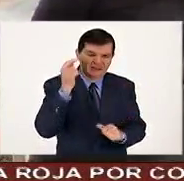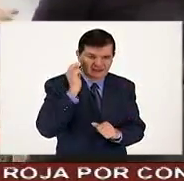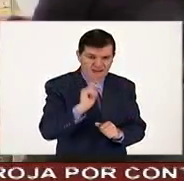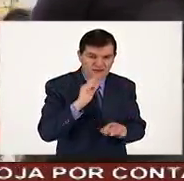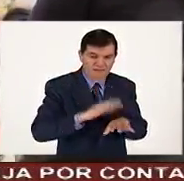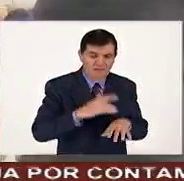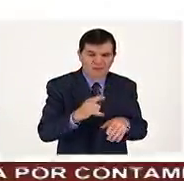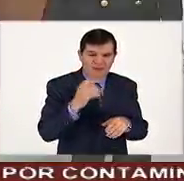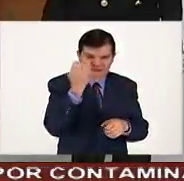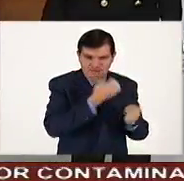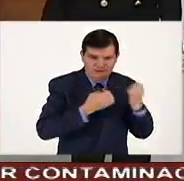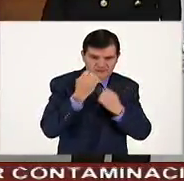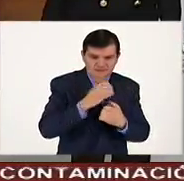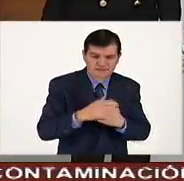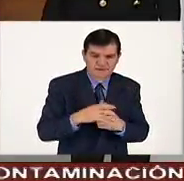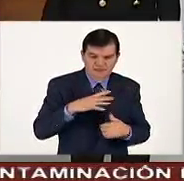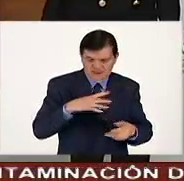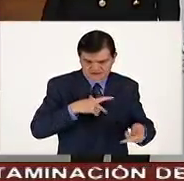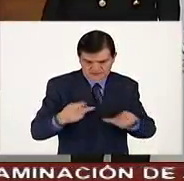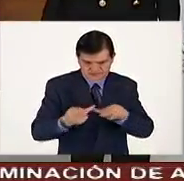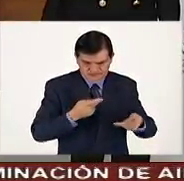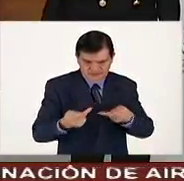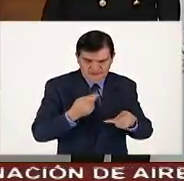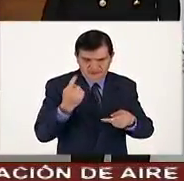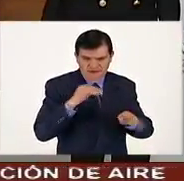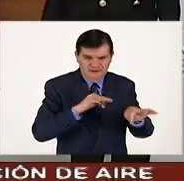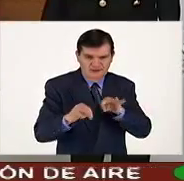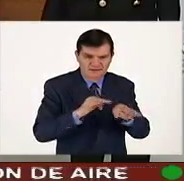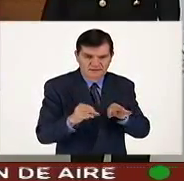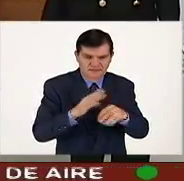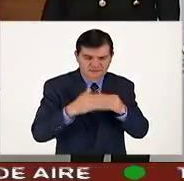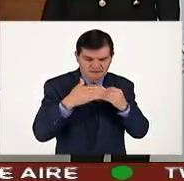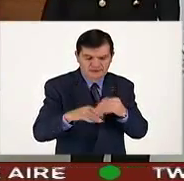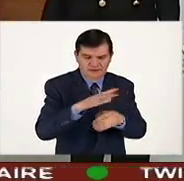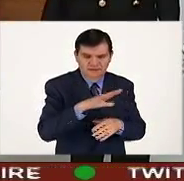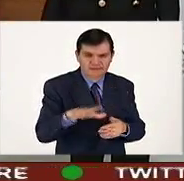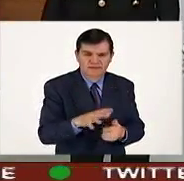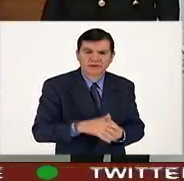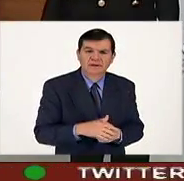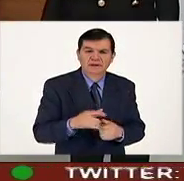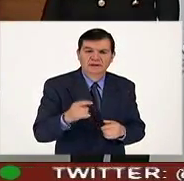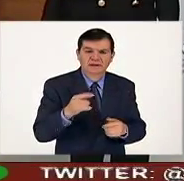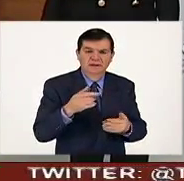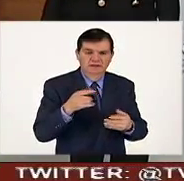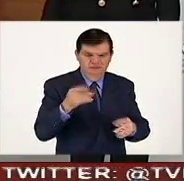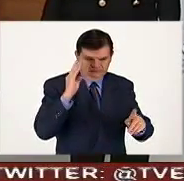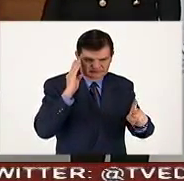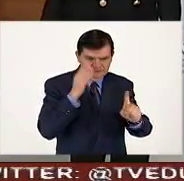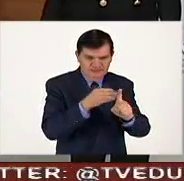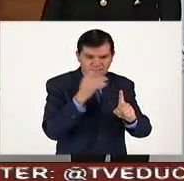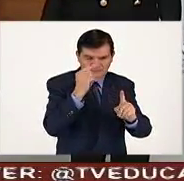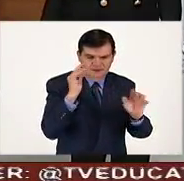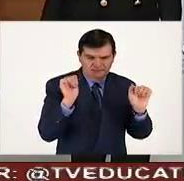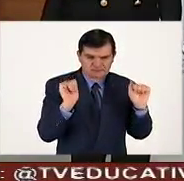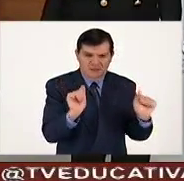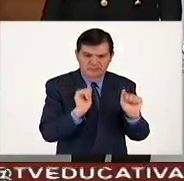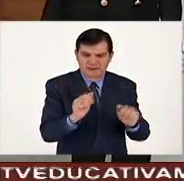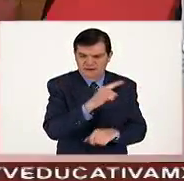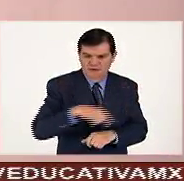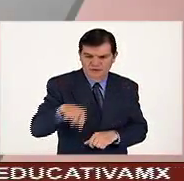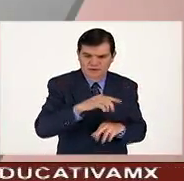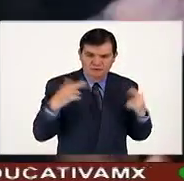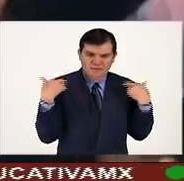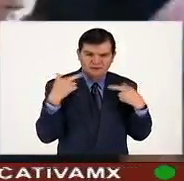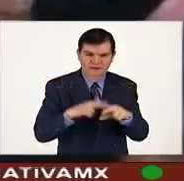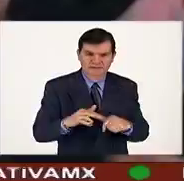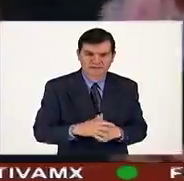durante la evaluación. Estamos preparando el plan de operaciones para la entidad. El objetivo es salvaguardar los derechos de los